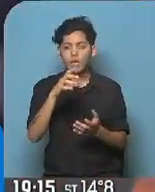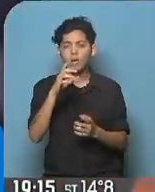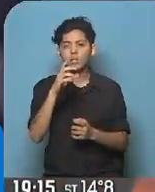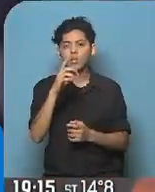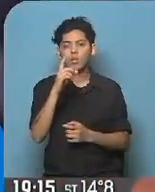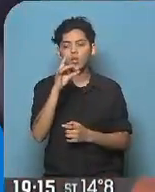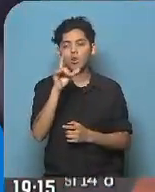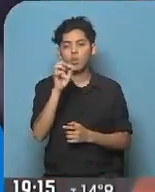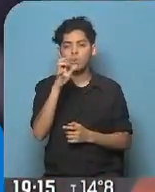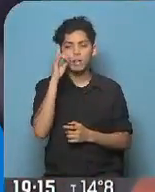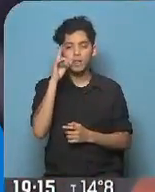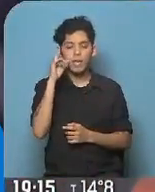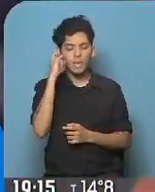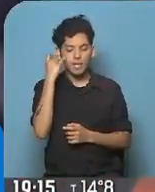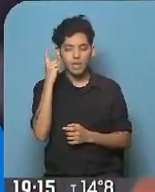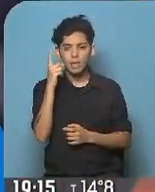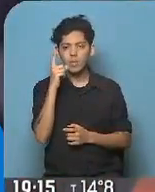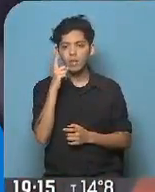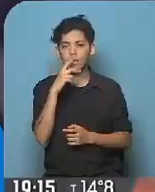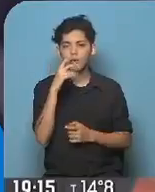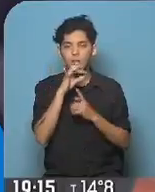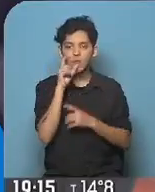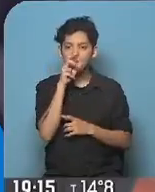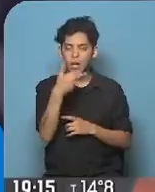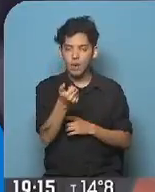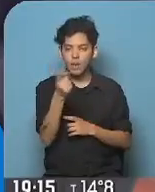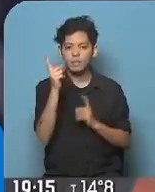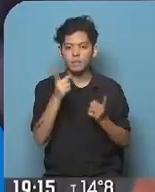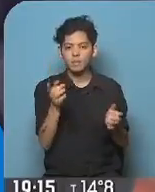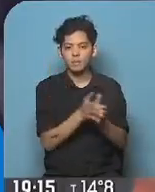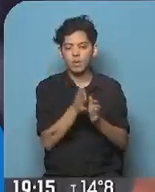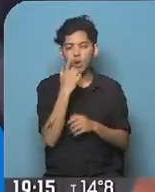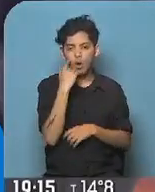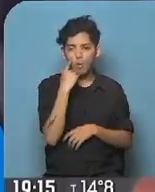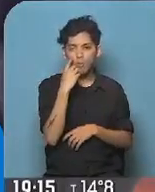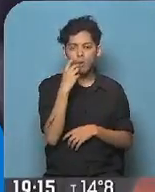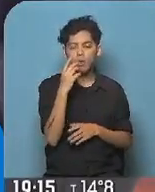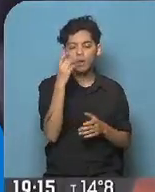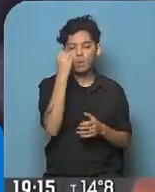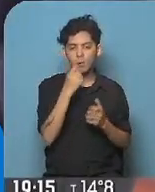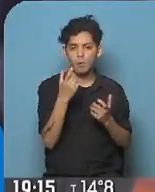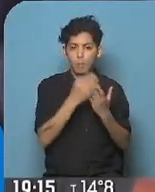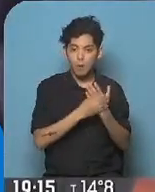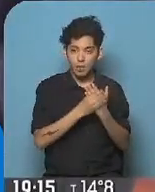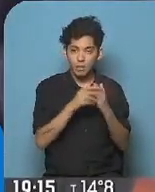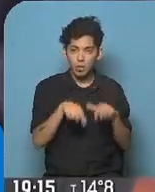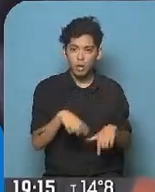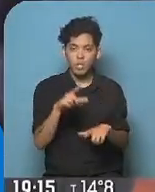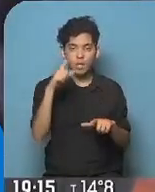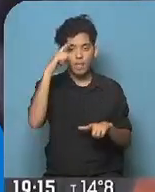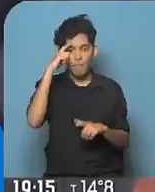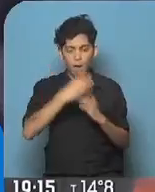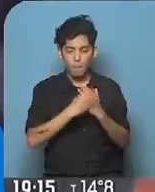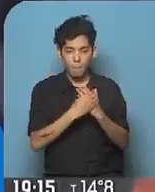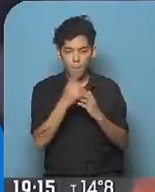quintana que estaban iba a estar acompañando a marco peña pero un manejo más directo decimos al tener sólo 10 ministerios